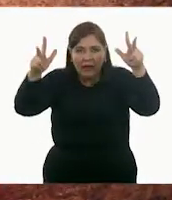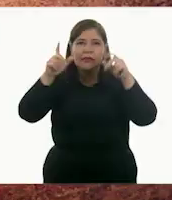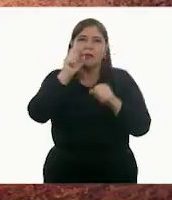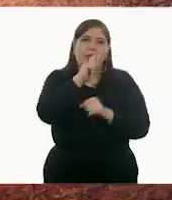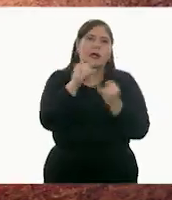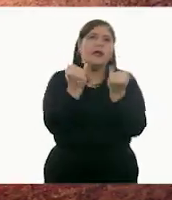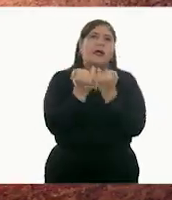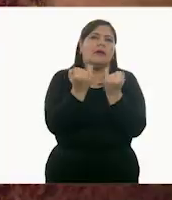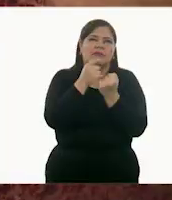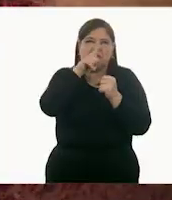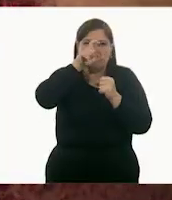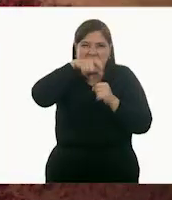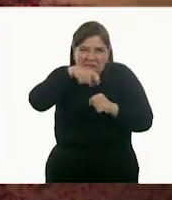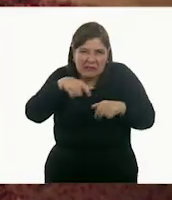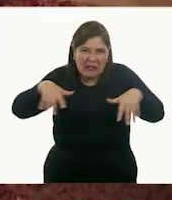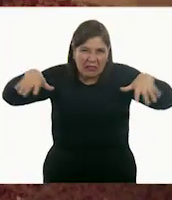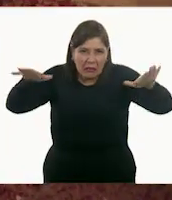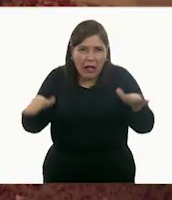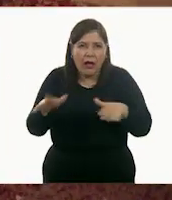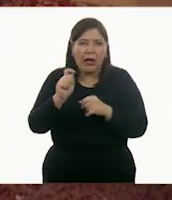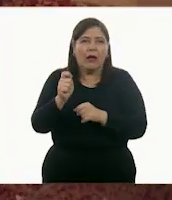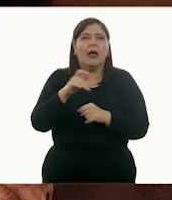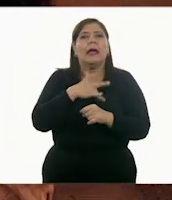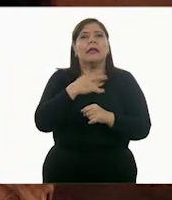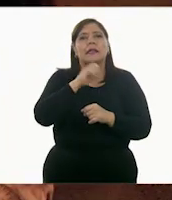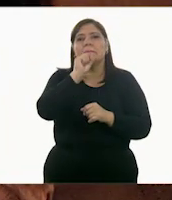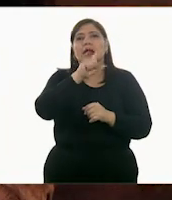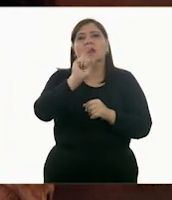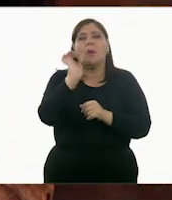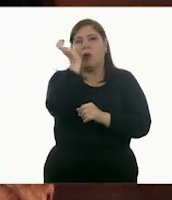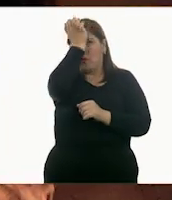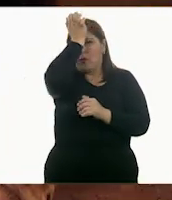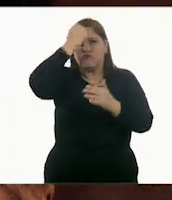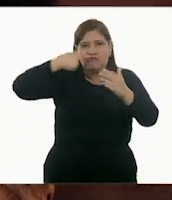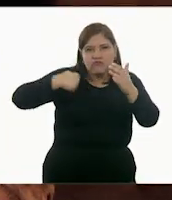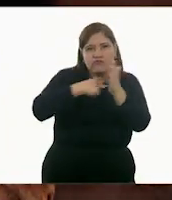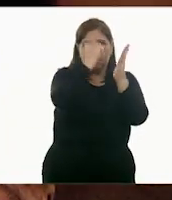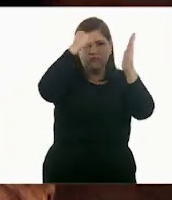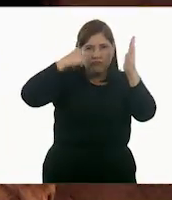aves rapaces y borregos cimarrón.